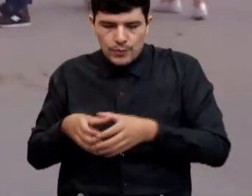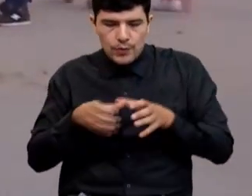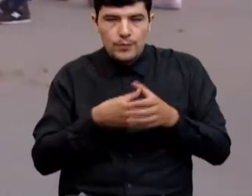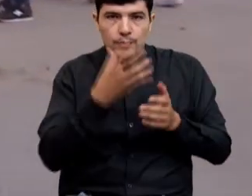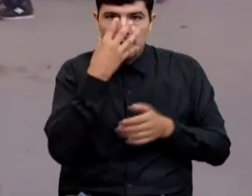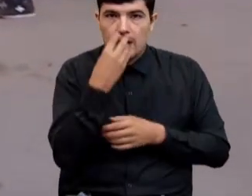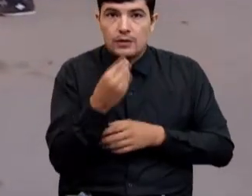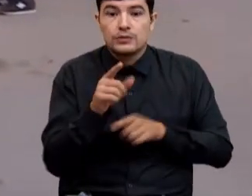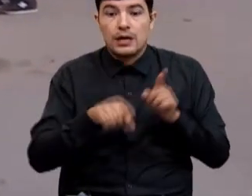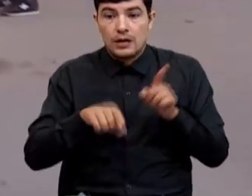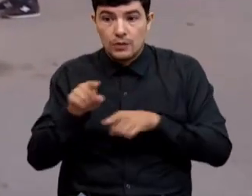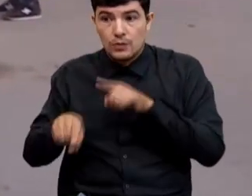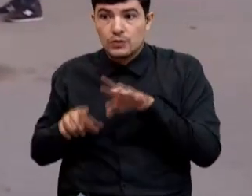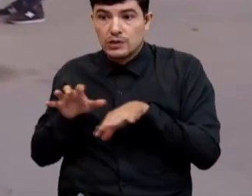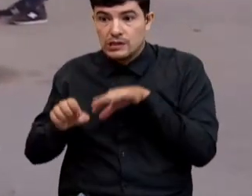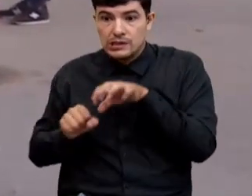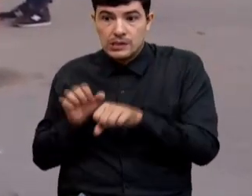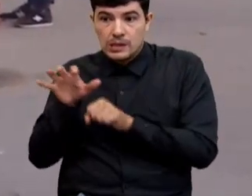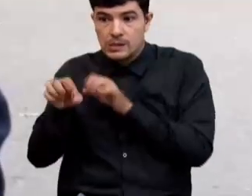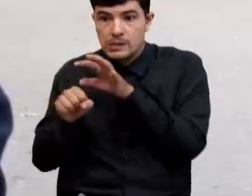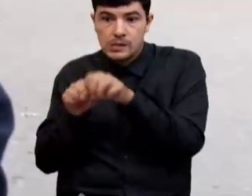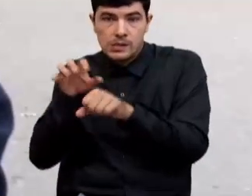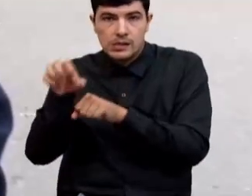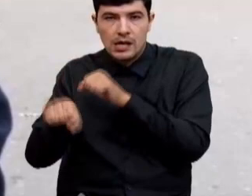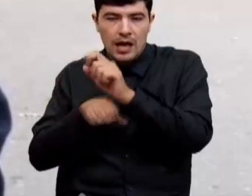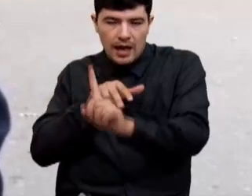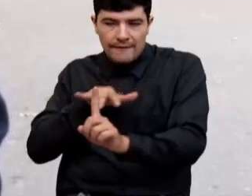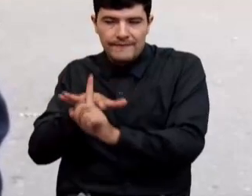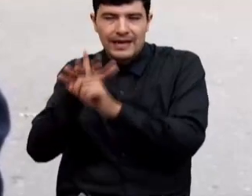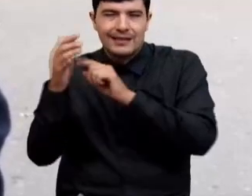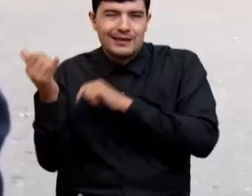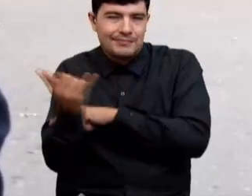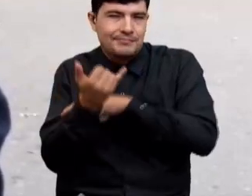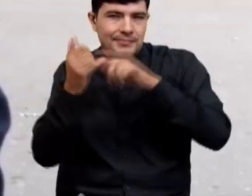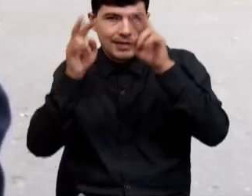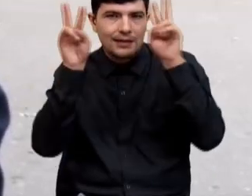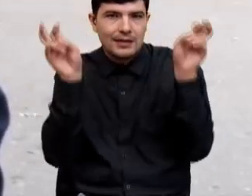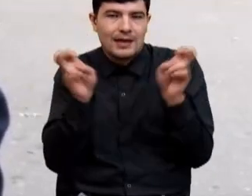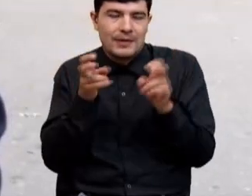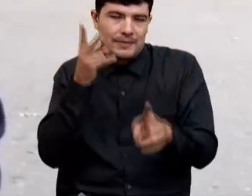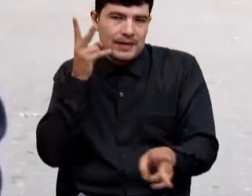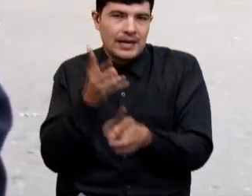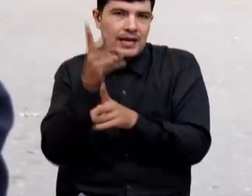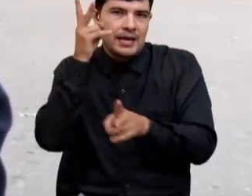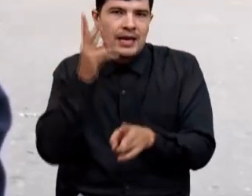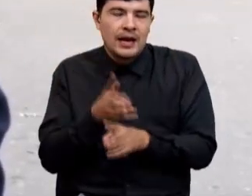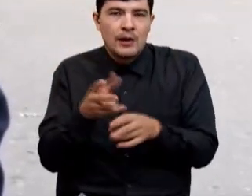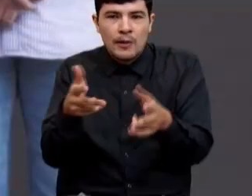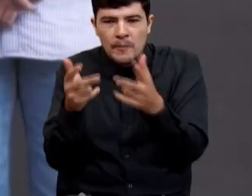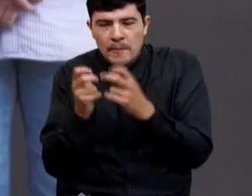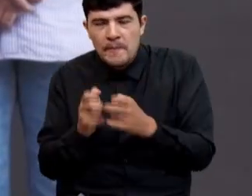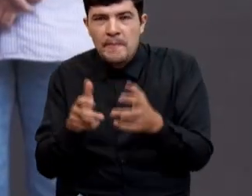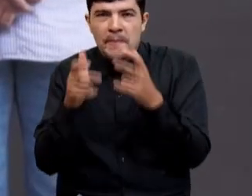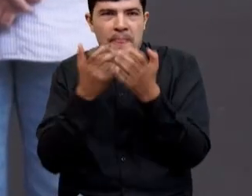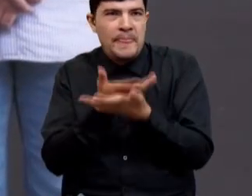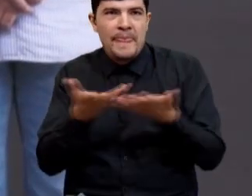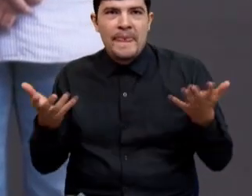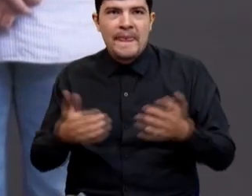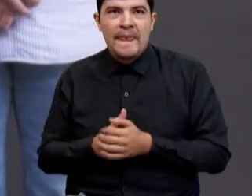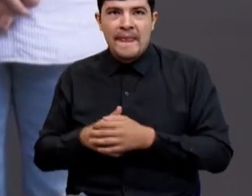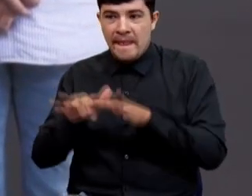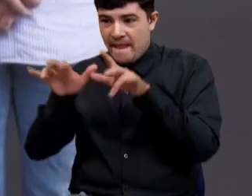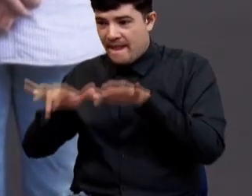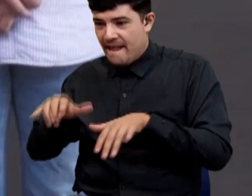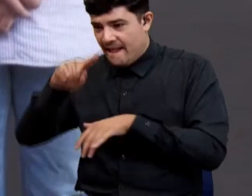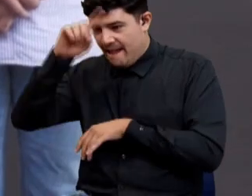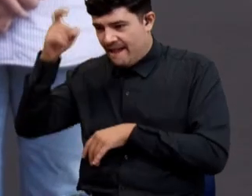quieren generar lo que es el tema de la inseguridad, de la extorsión. Según el secretario